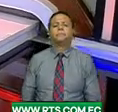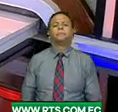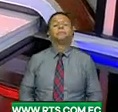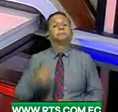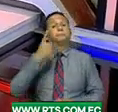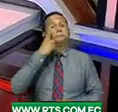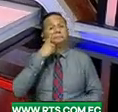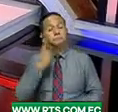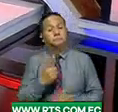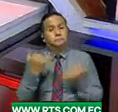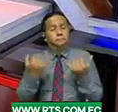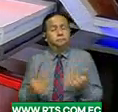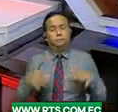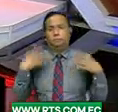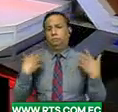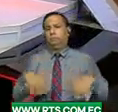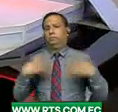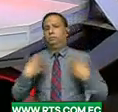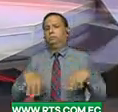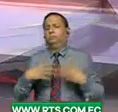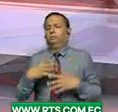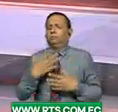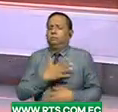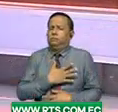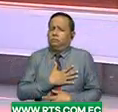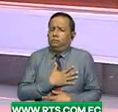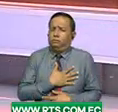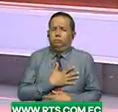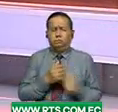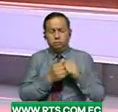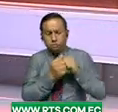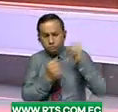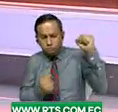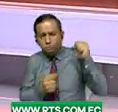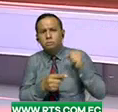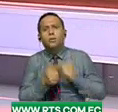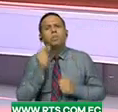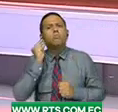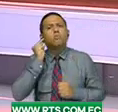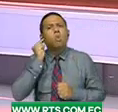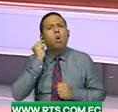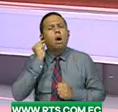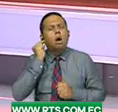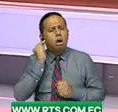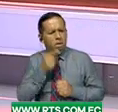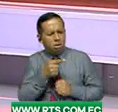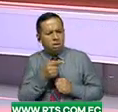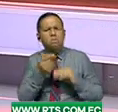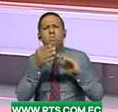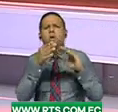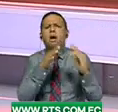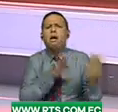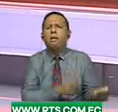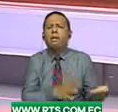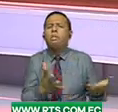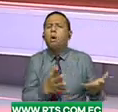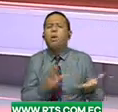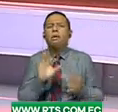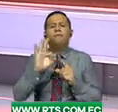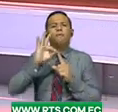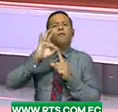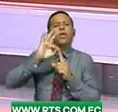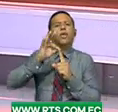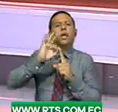Vamos con un hecho realmente macabro. Hallan el cadáver de una mujer en la cooperativa Horizontes del Fortín al noroeste